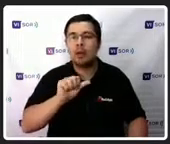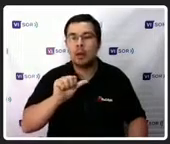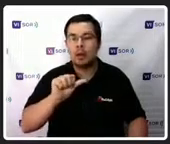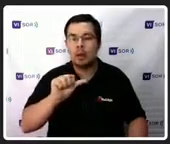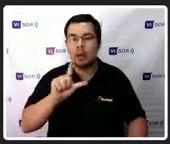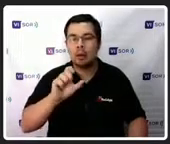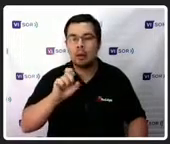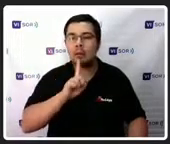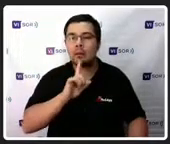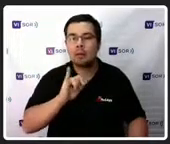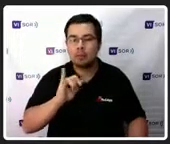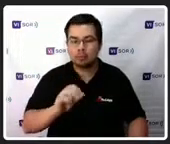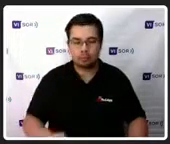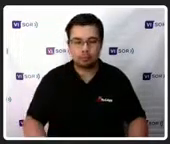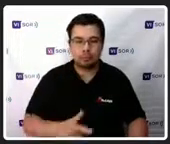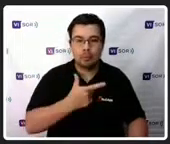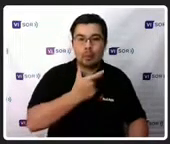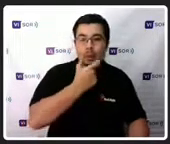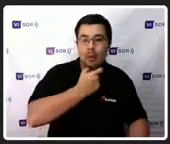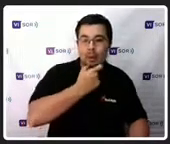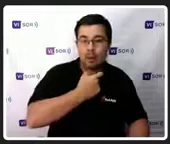las asignaturas todas se dictan